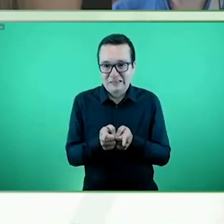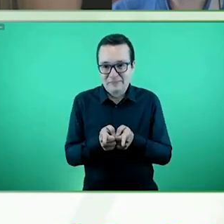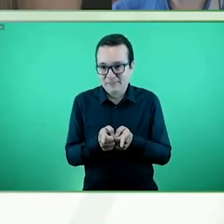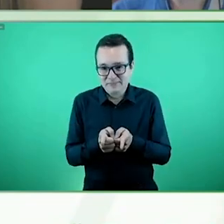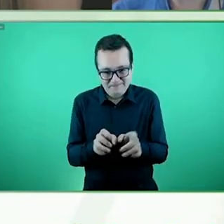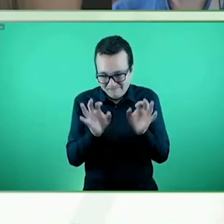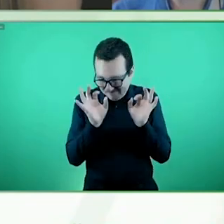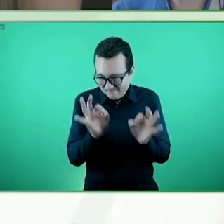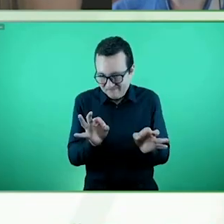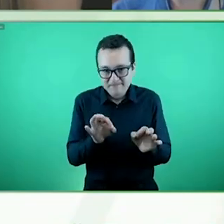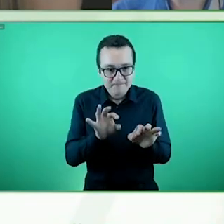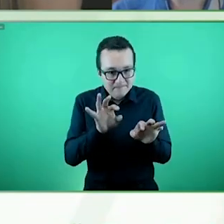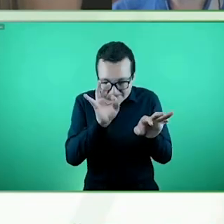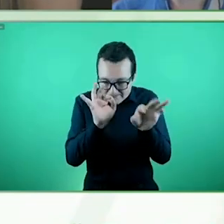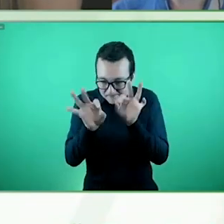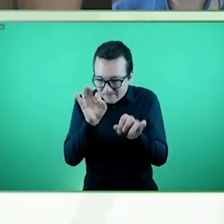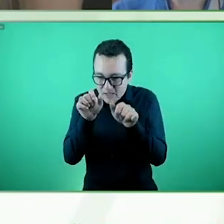selecto.